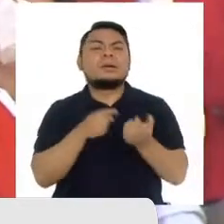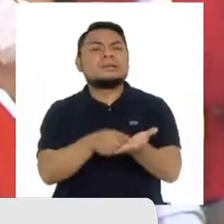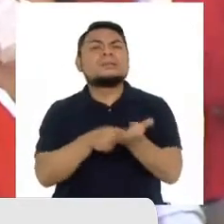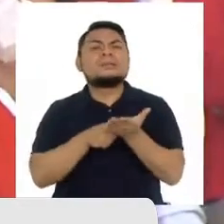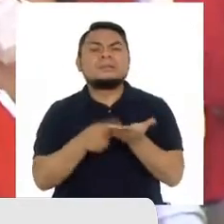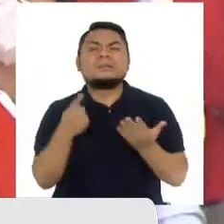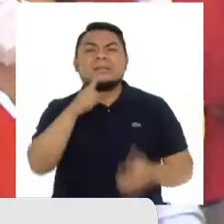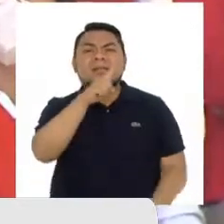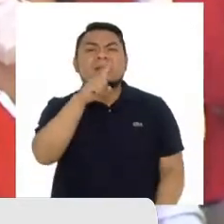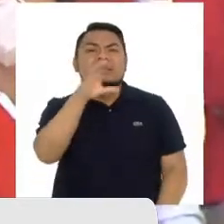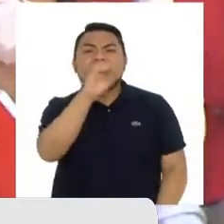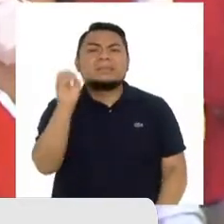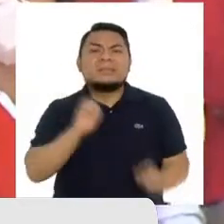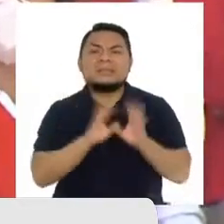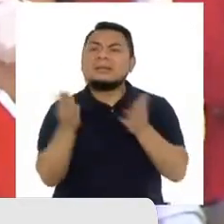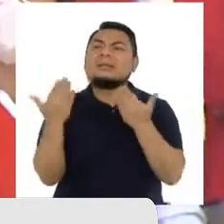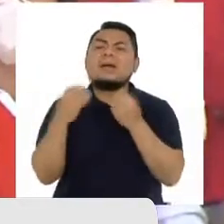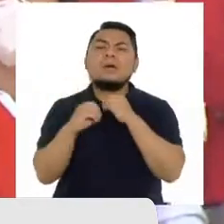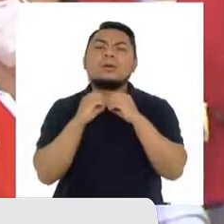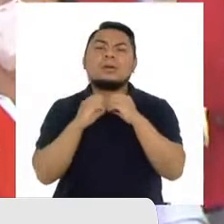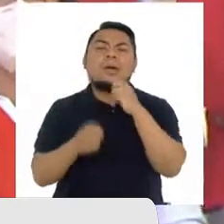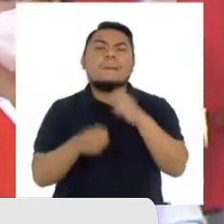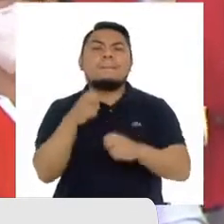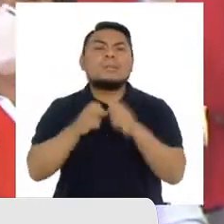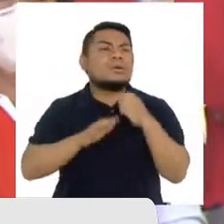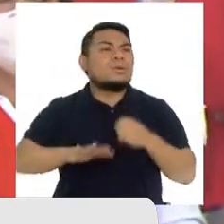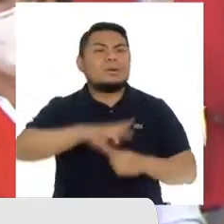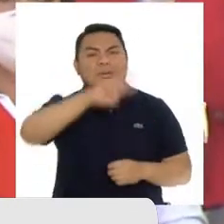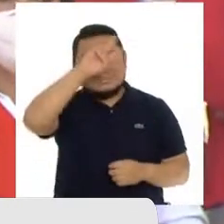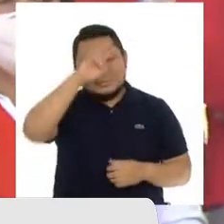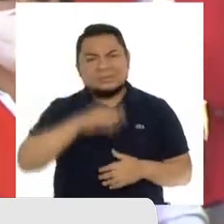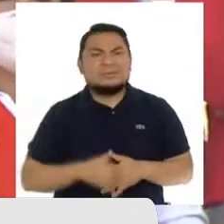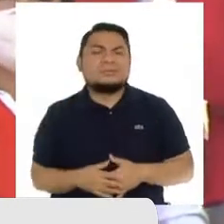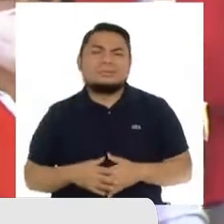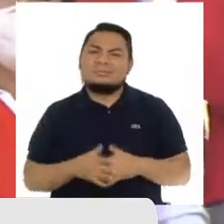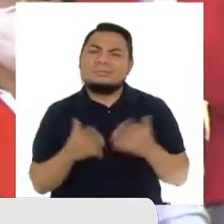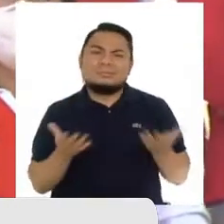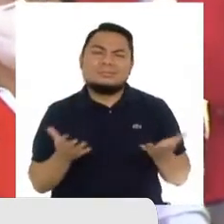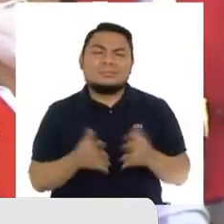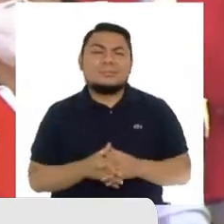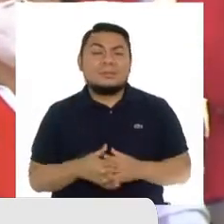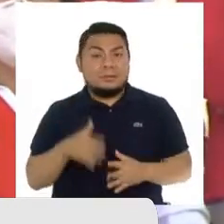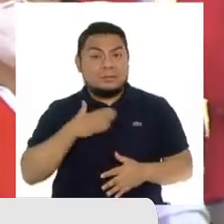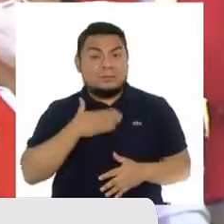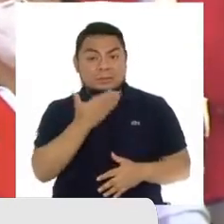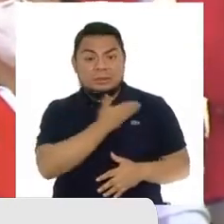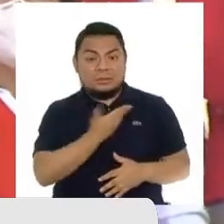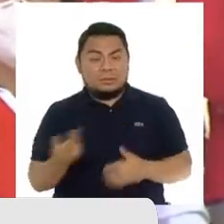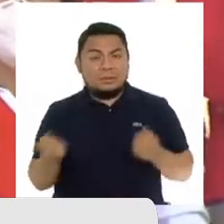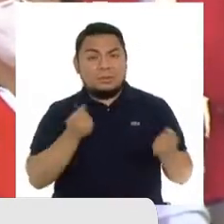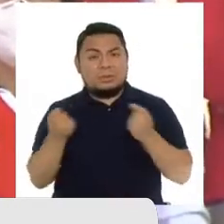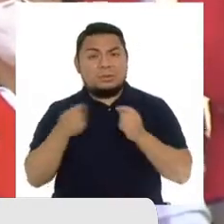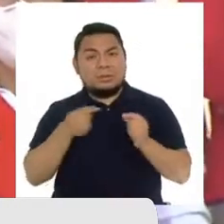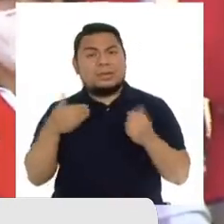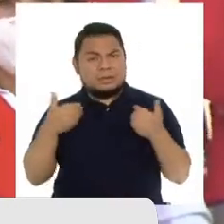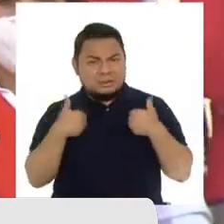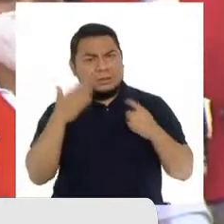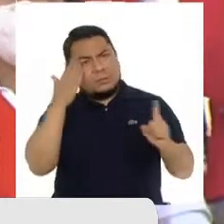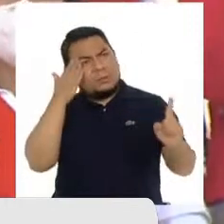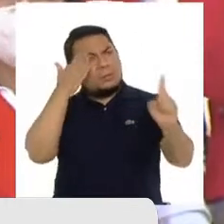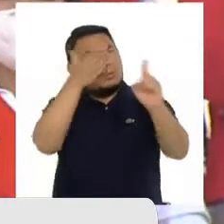que en 100 días resuelva los problemas del país mi gobierno tiene un rumbo claro